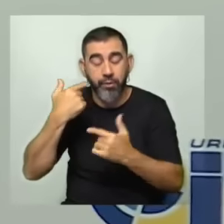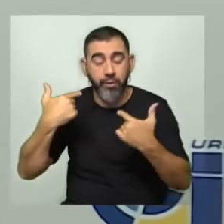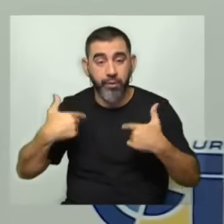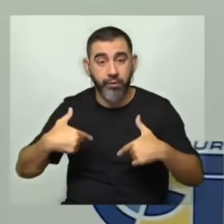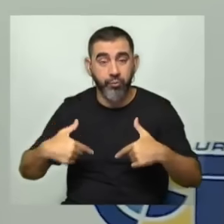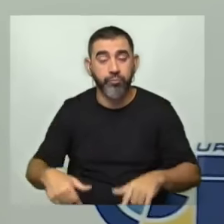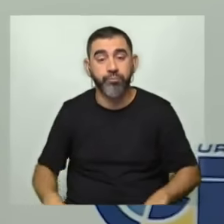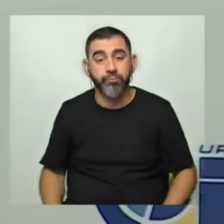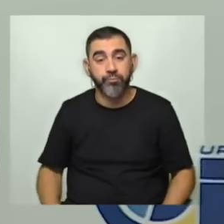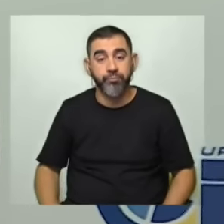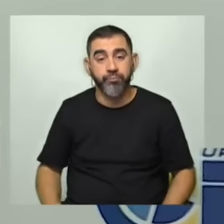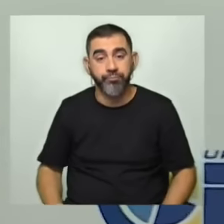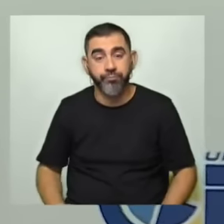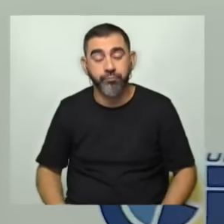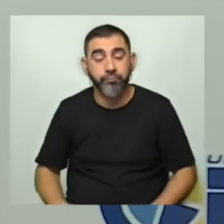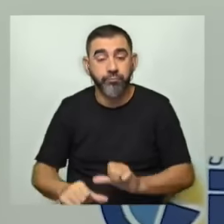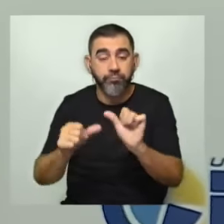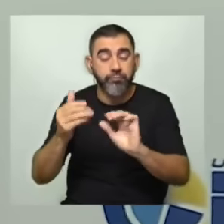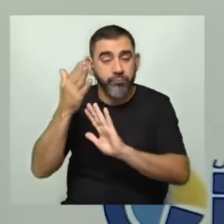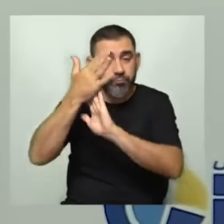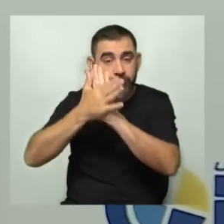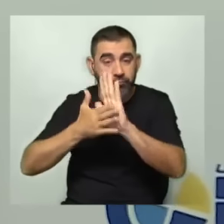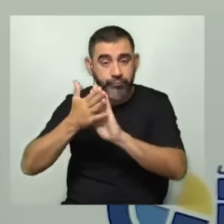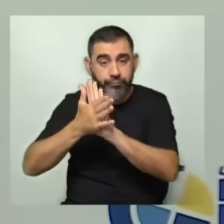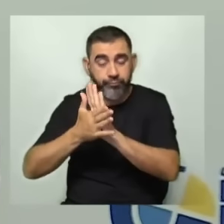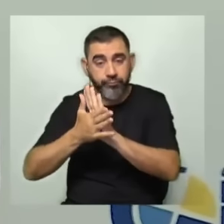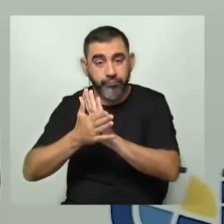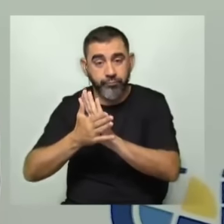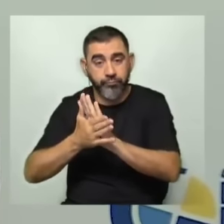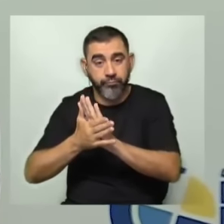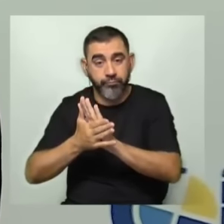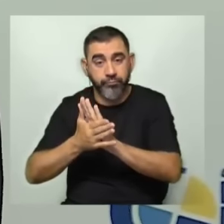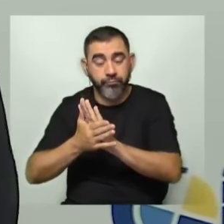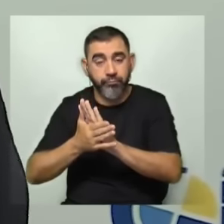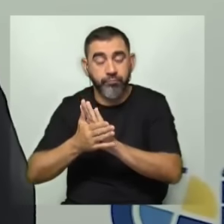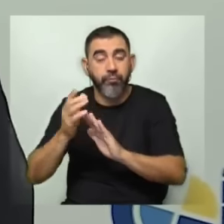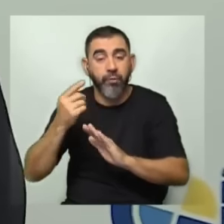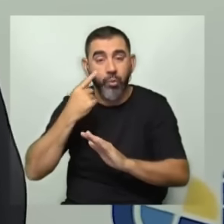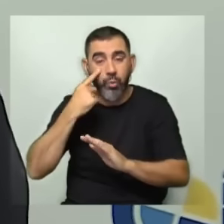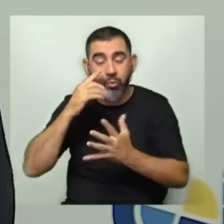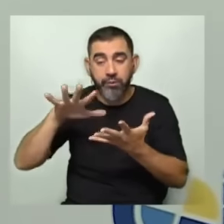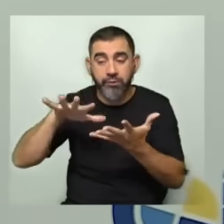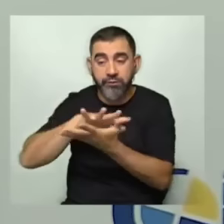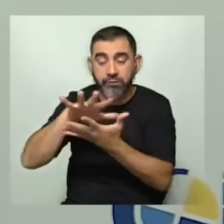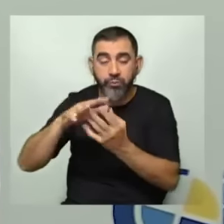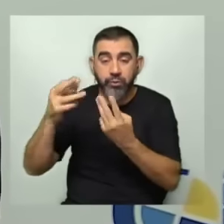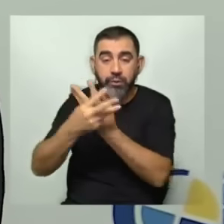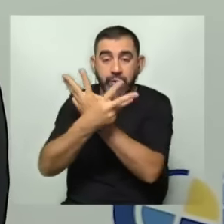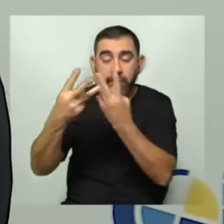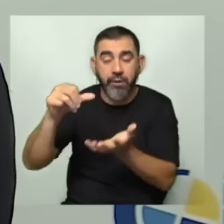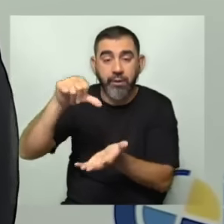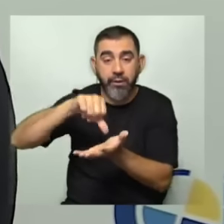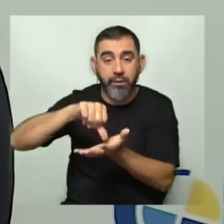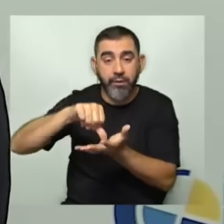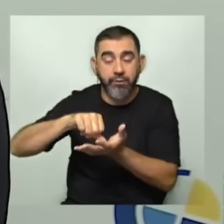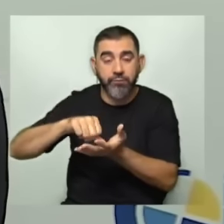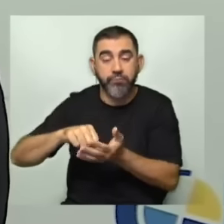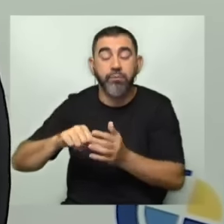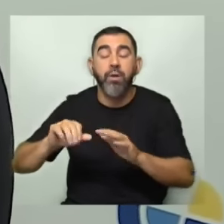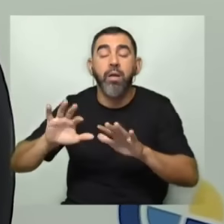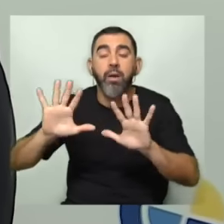Bueno en realidad se hace en todo el país este por tanto va a ser un termómetro de lo que está ocurriendo en en en todo el país es